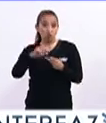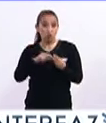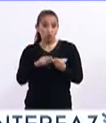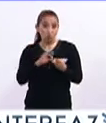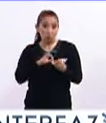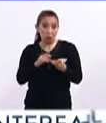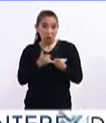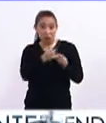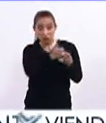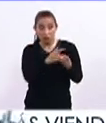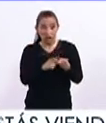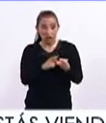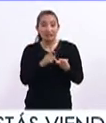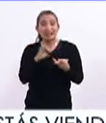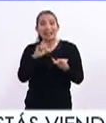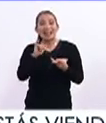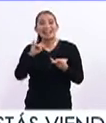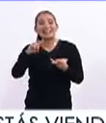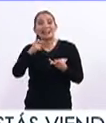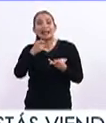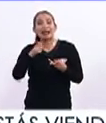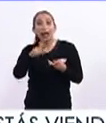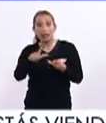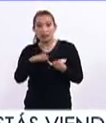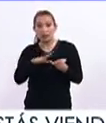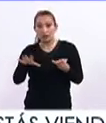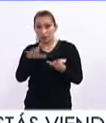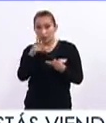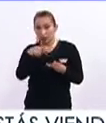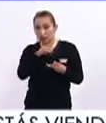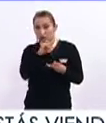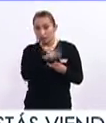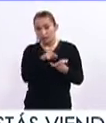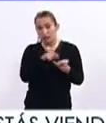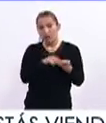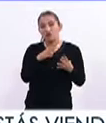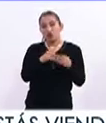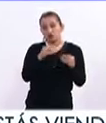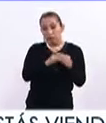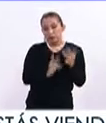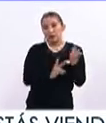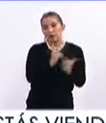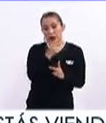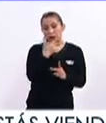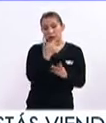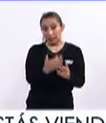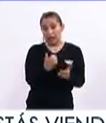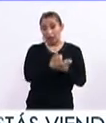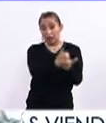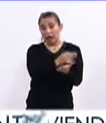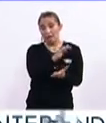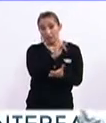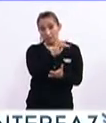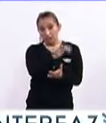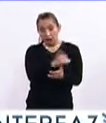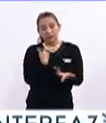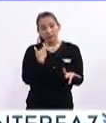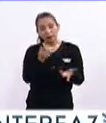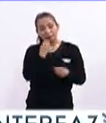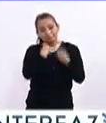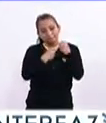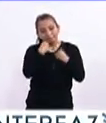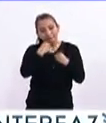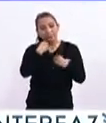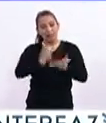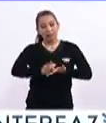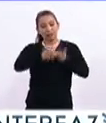también. Cereales integrales. Cereales integrales de forma general, pero también pueden incluir las frutas y verduras que son ricas en fibra y entonces van a tener este proceso,